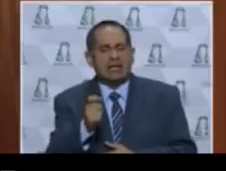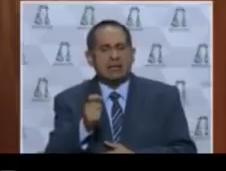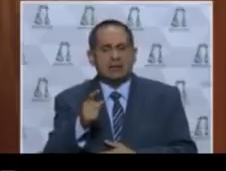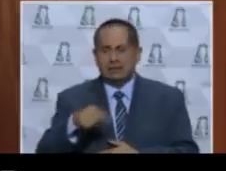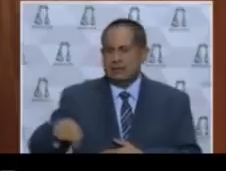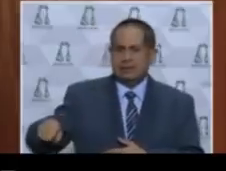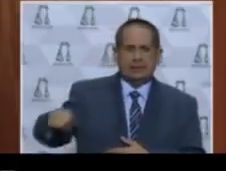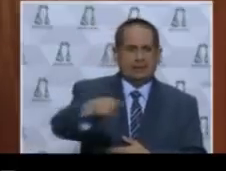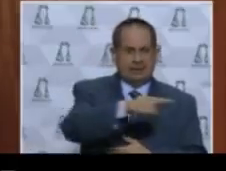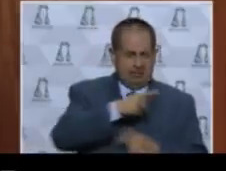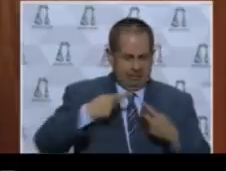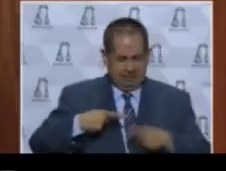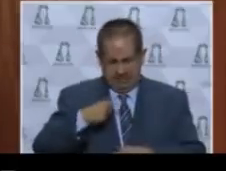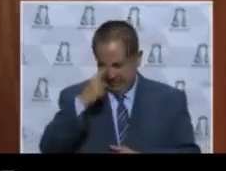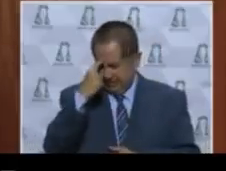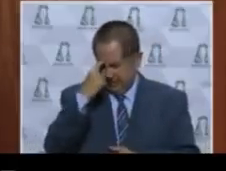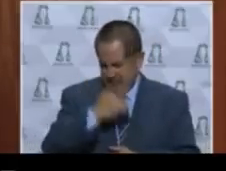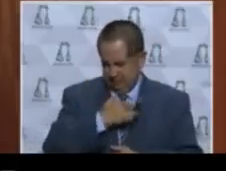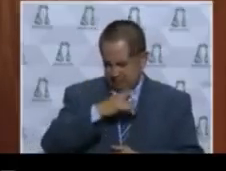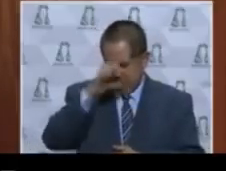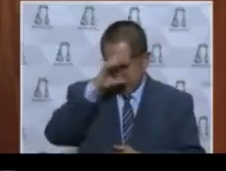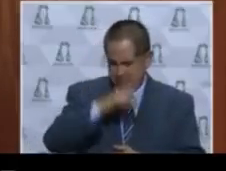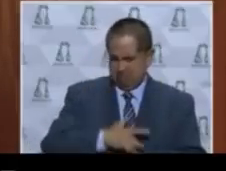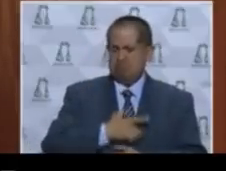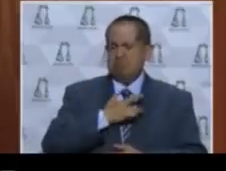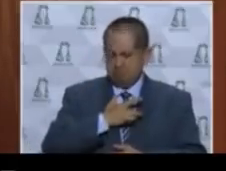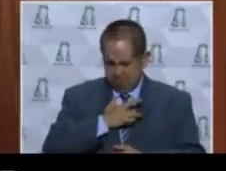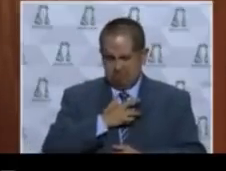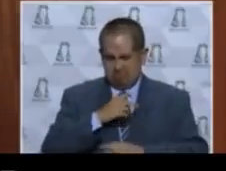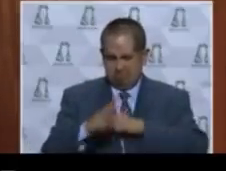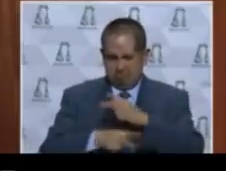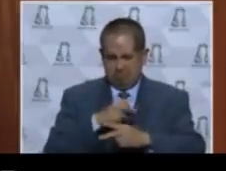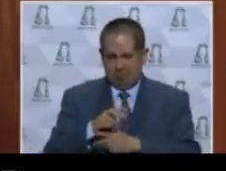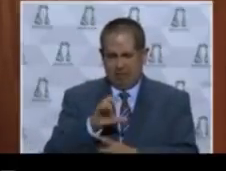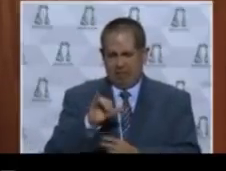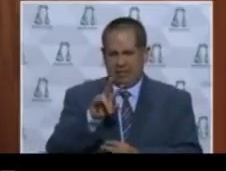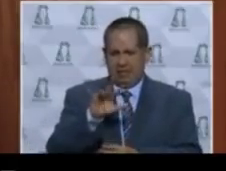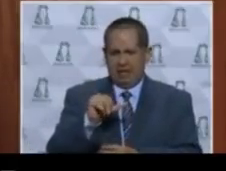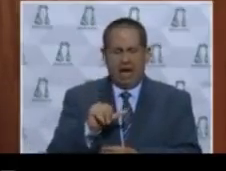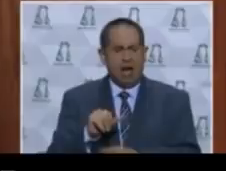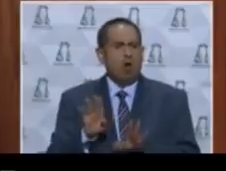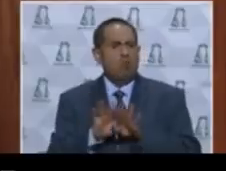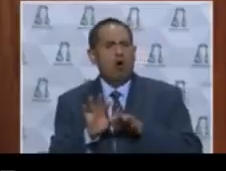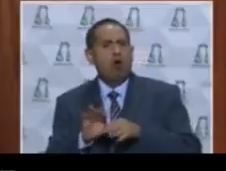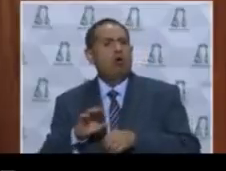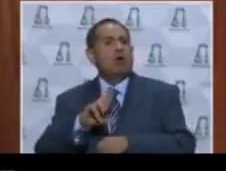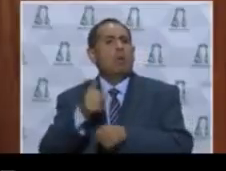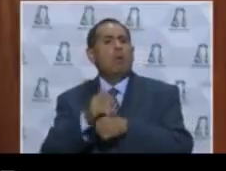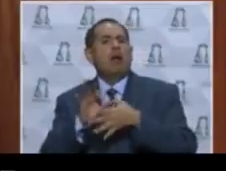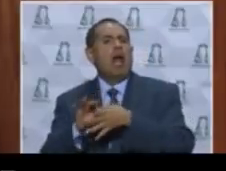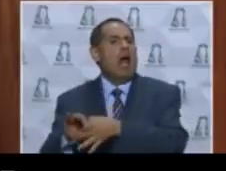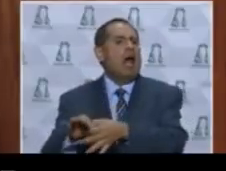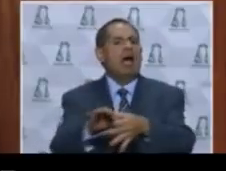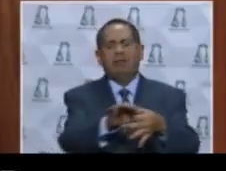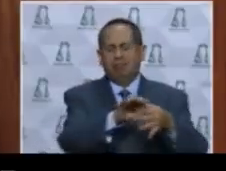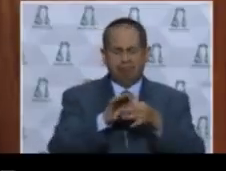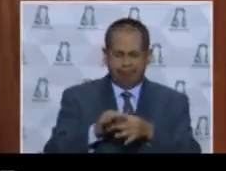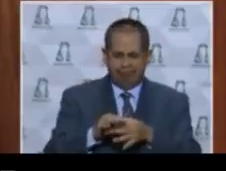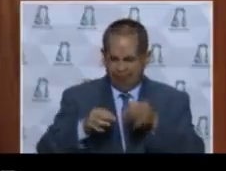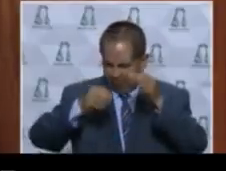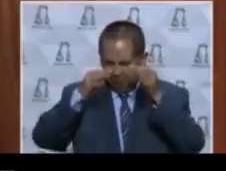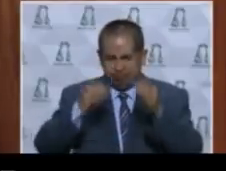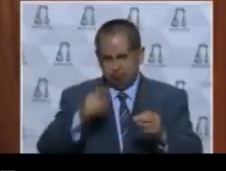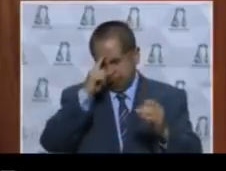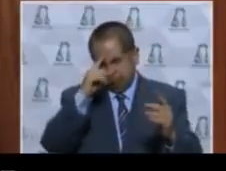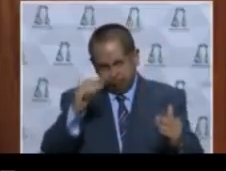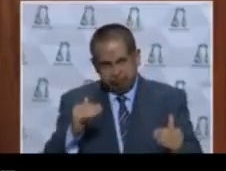conciencia cívica y la sólida dignidad republicana que hemos alcanzado